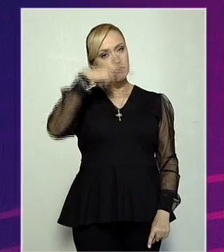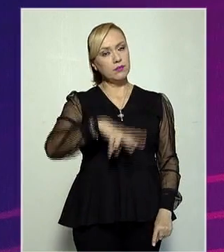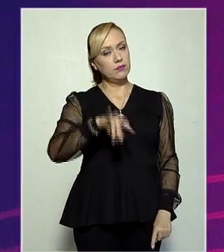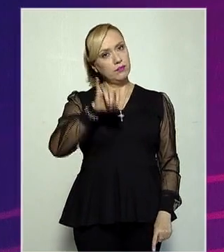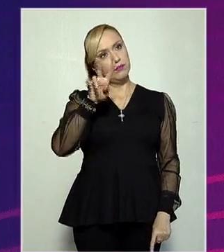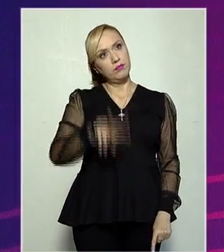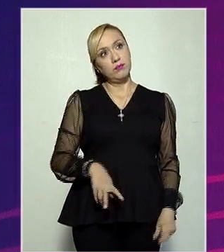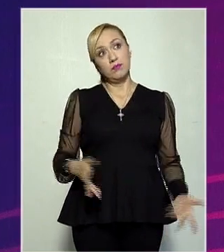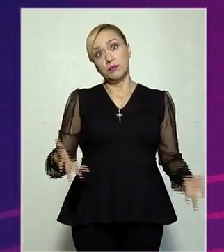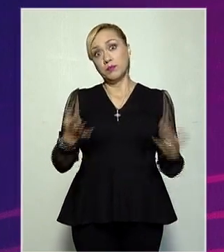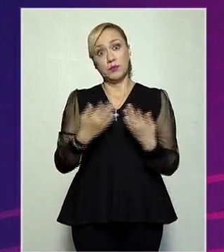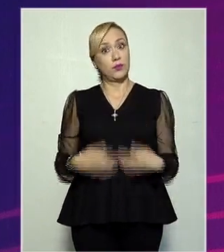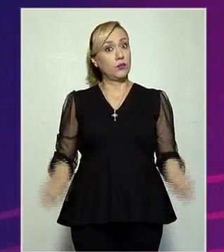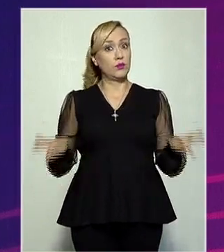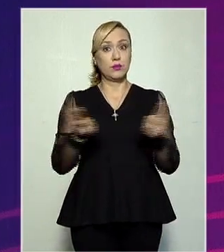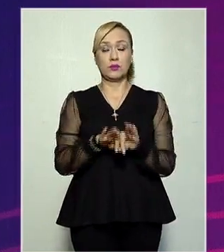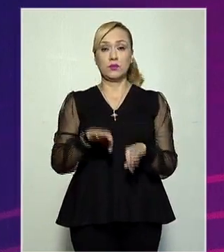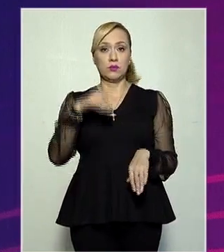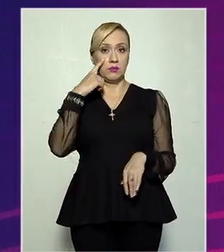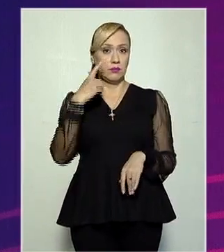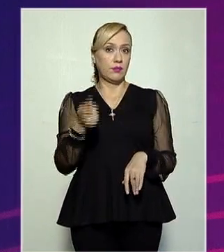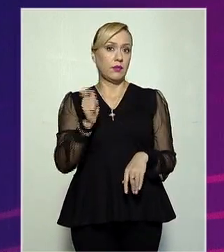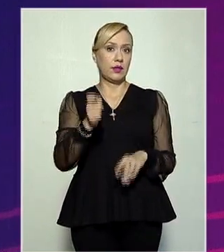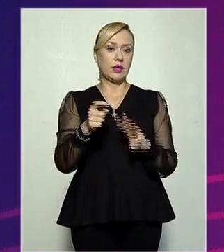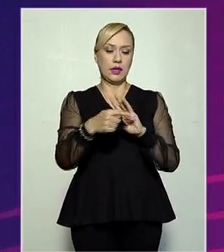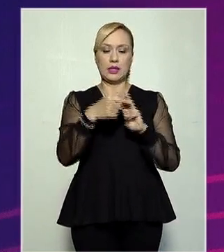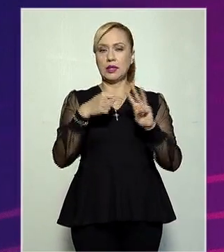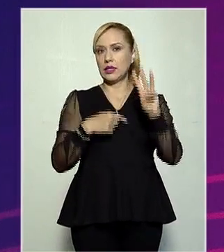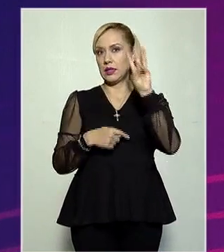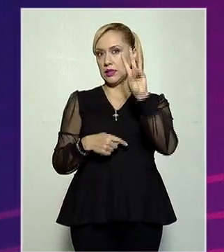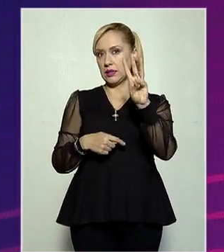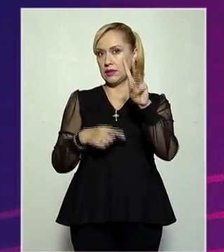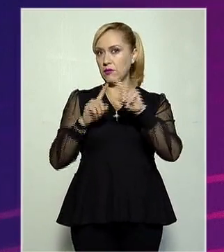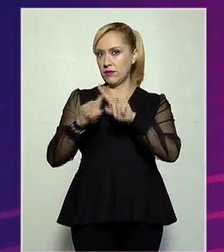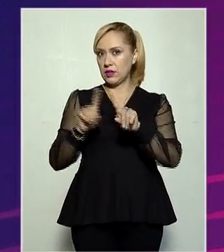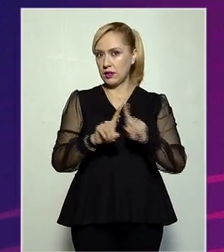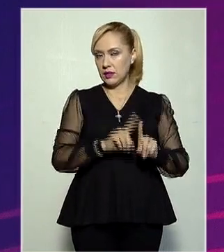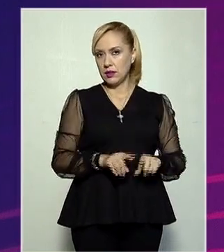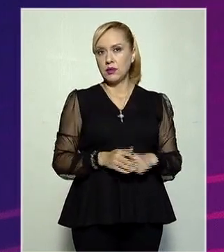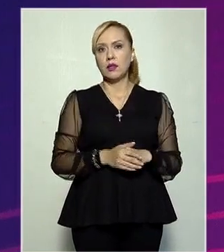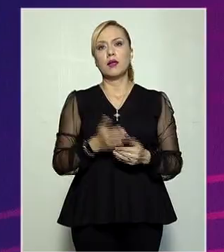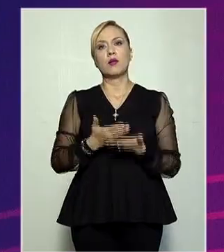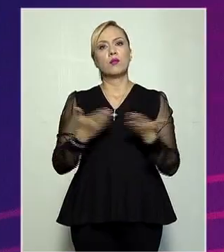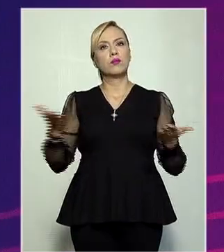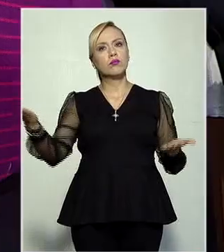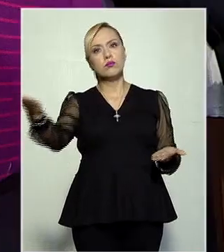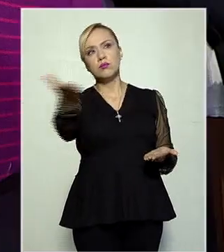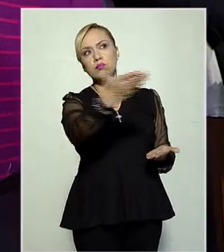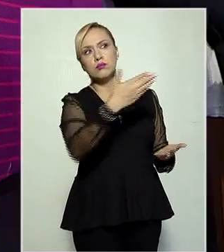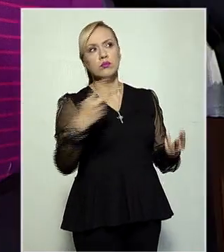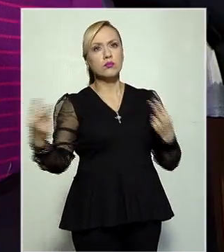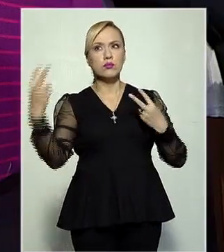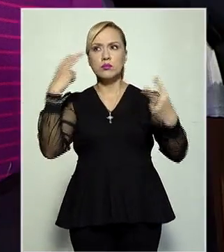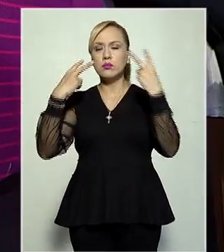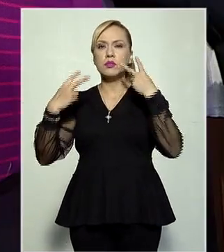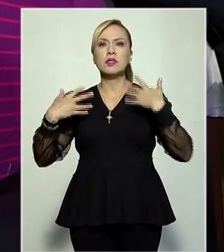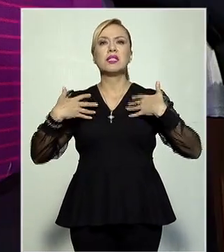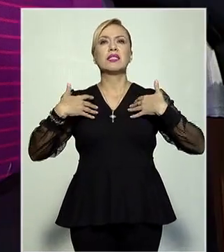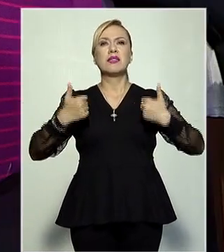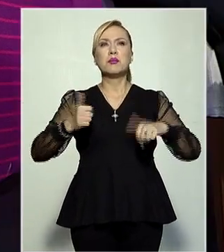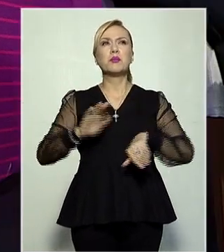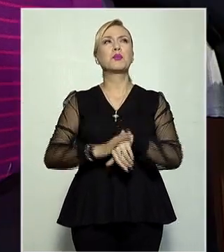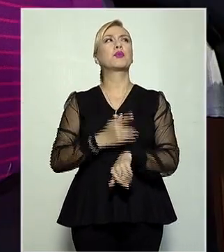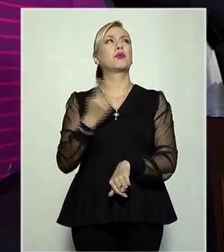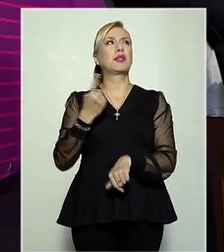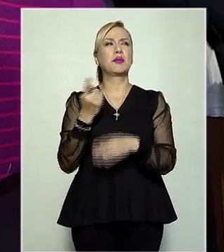resultan particularmente relevantes, porque aquí tenemos como los tres tipos de fenómenos. Para que quien nos ve entienda por qué es